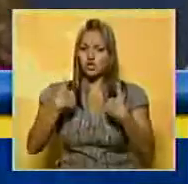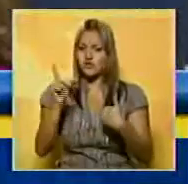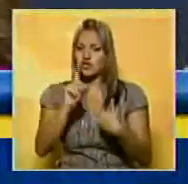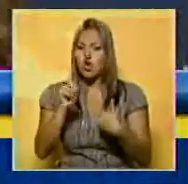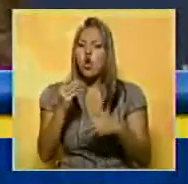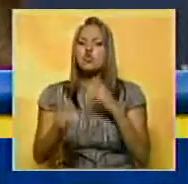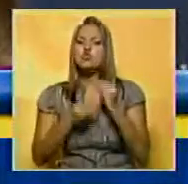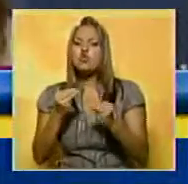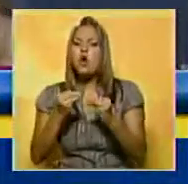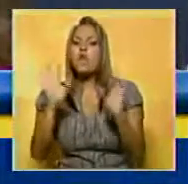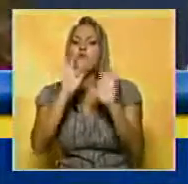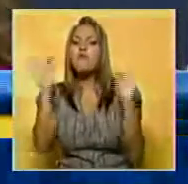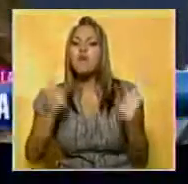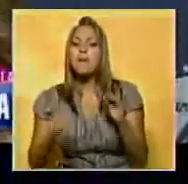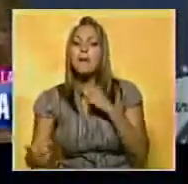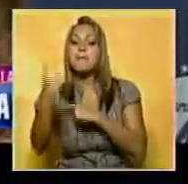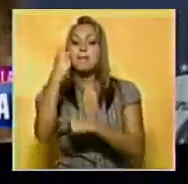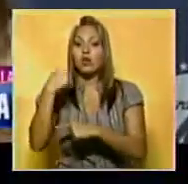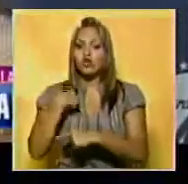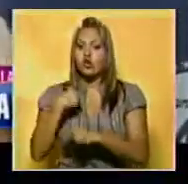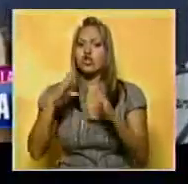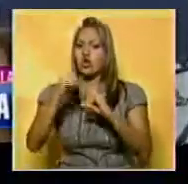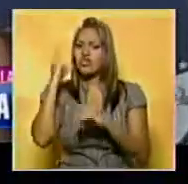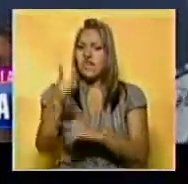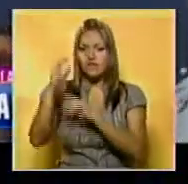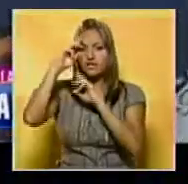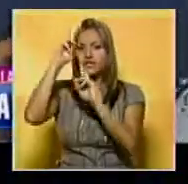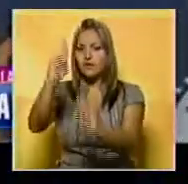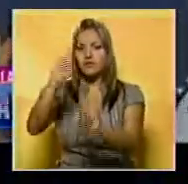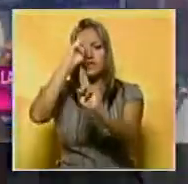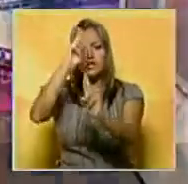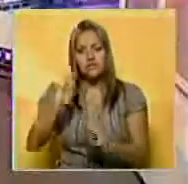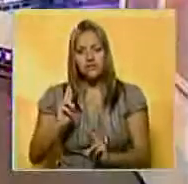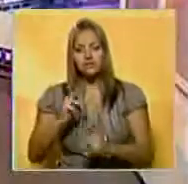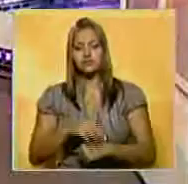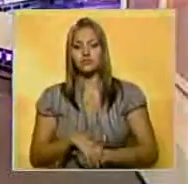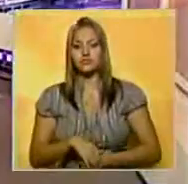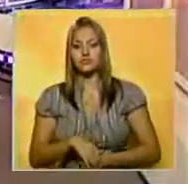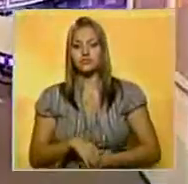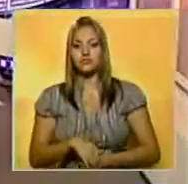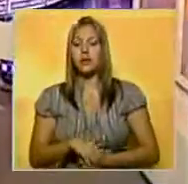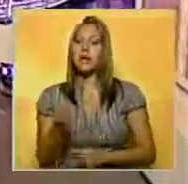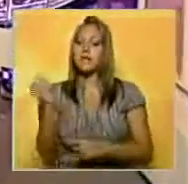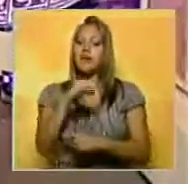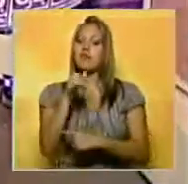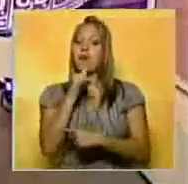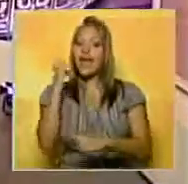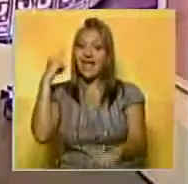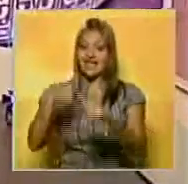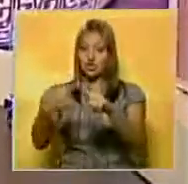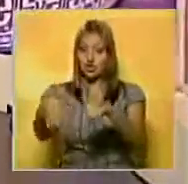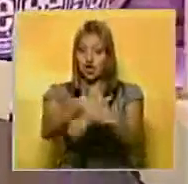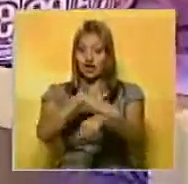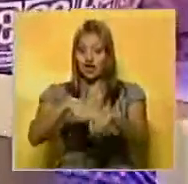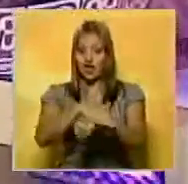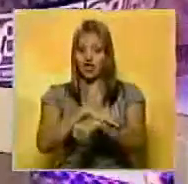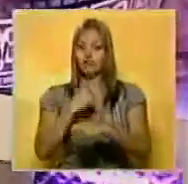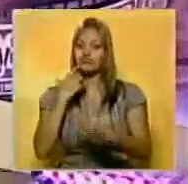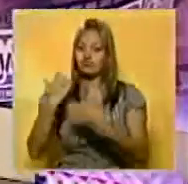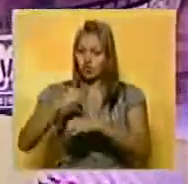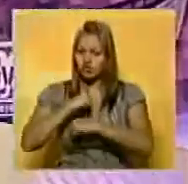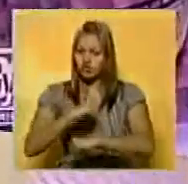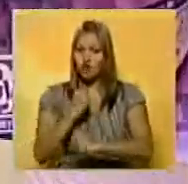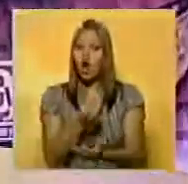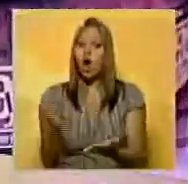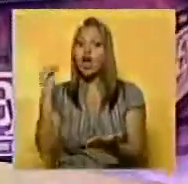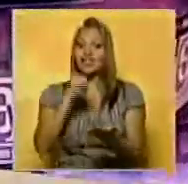la forma. Todos merecemos ser tratados con respeto. Continuamos con más porque el ex gobernador Arnold Schwarzenegger vuelve a